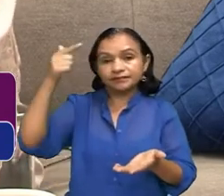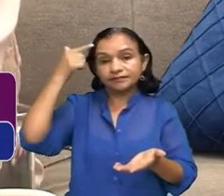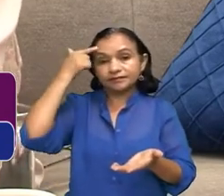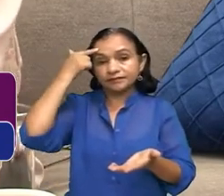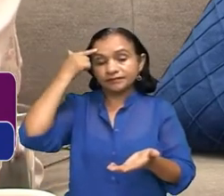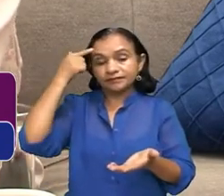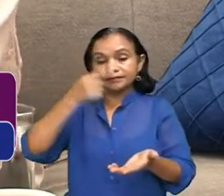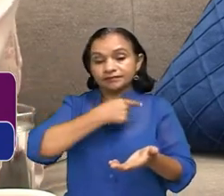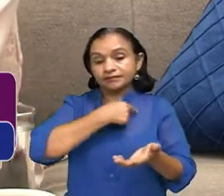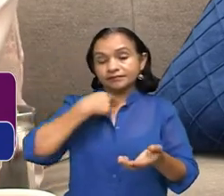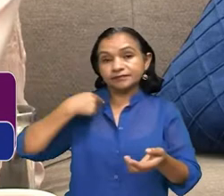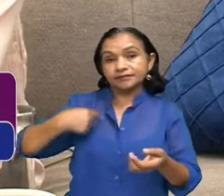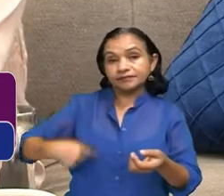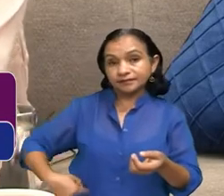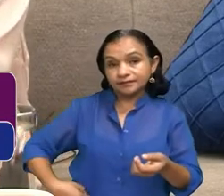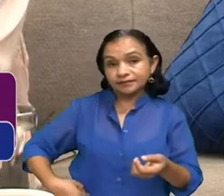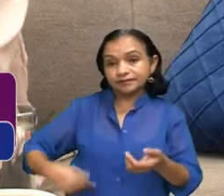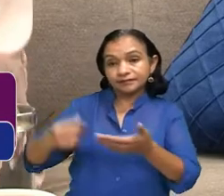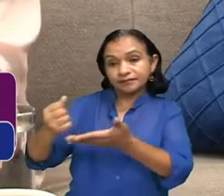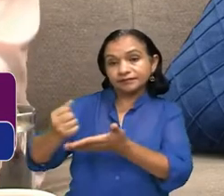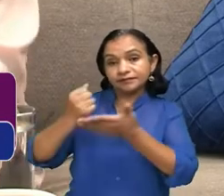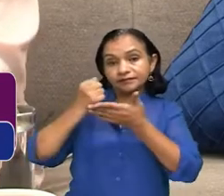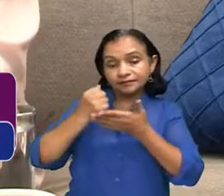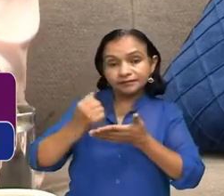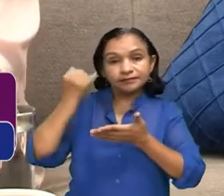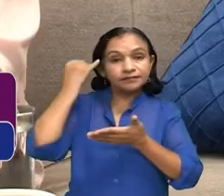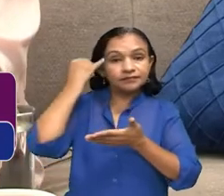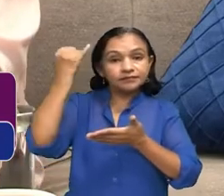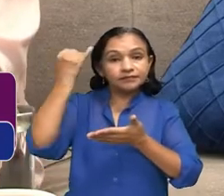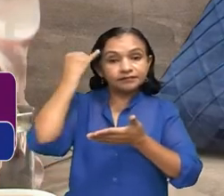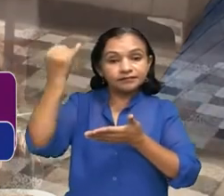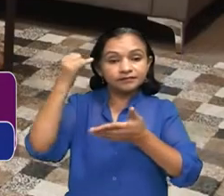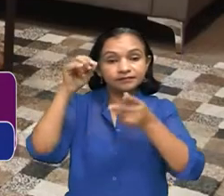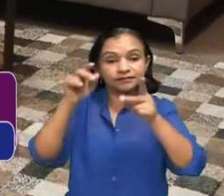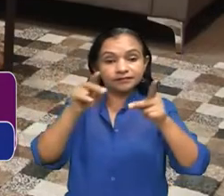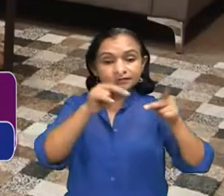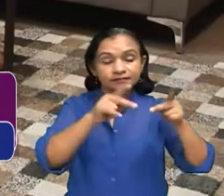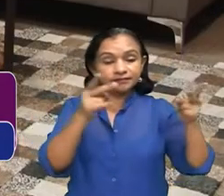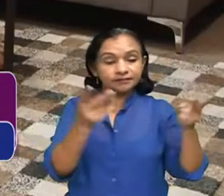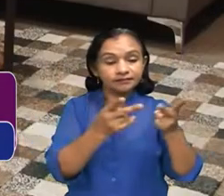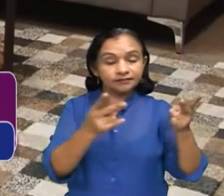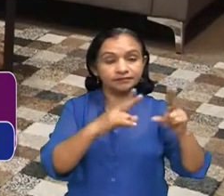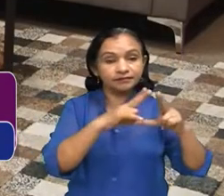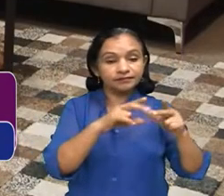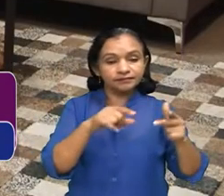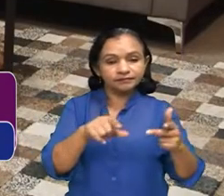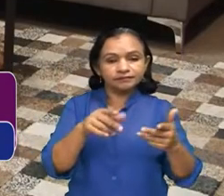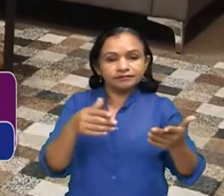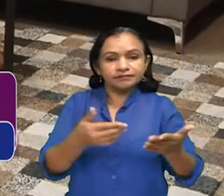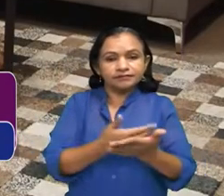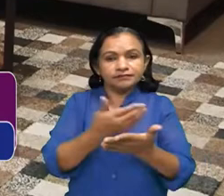República de China, Taiwán, más las ideas que tenían los artesanos, surgen esas piezas que te digo. Un